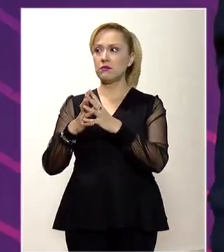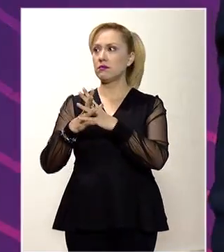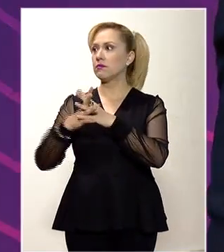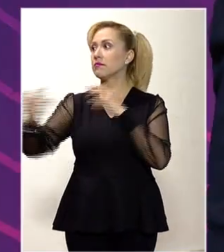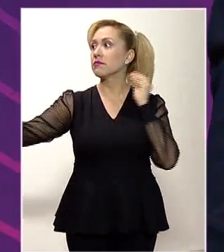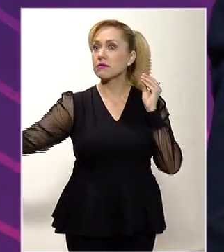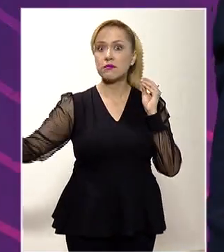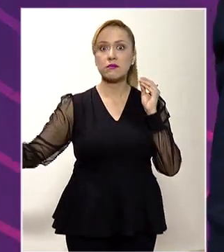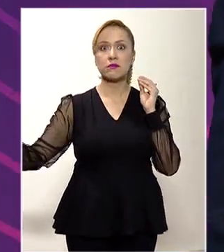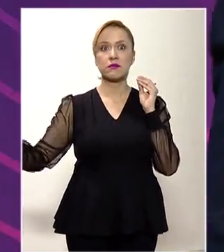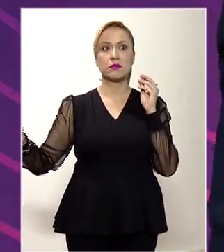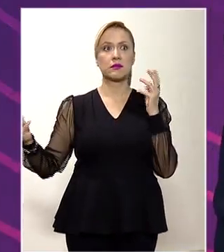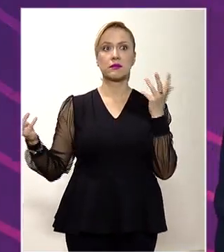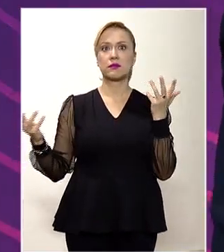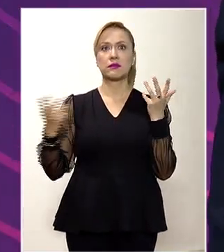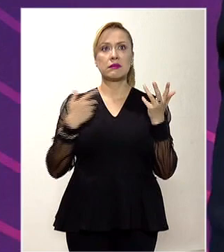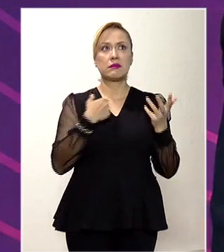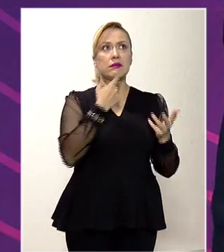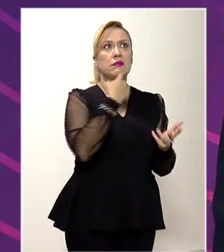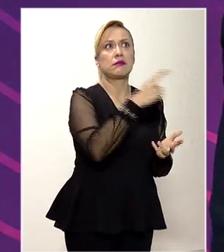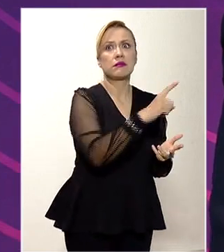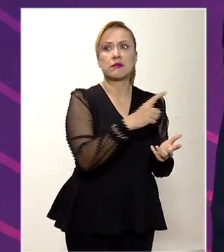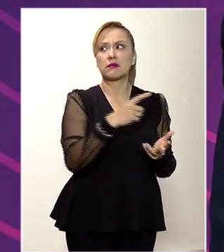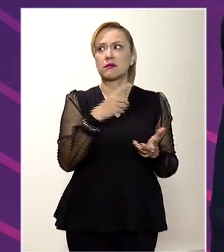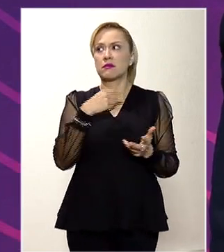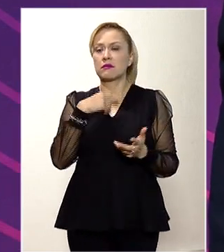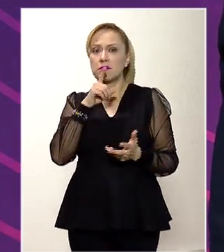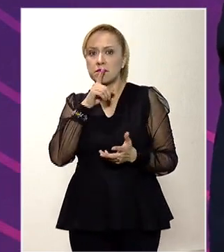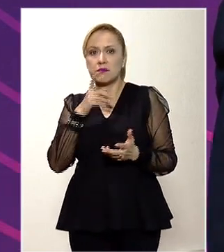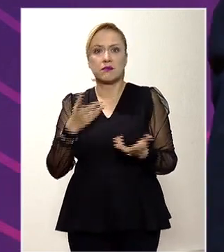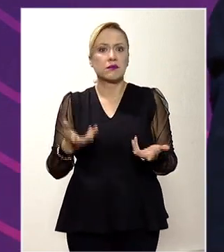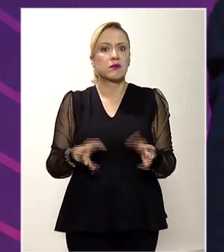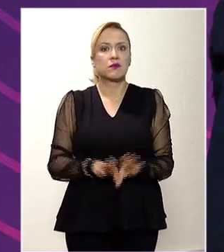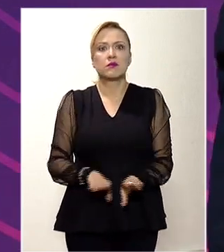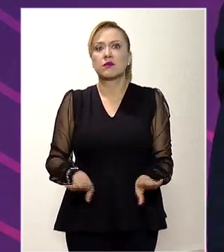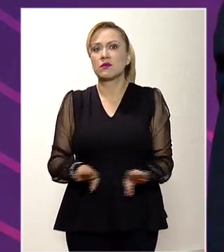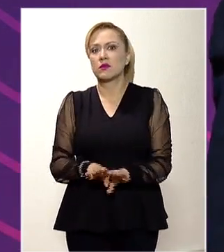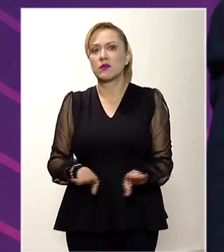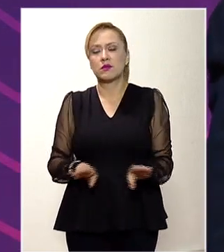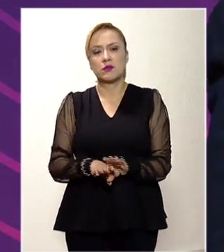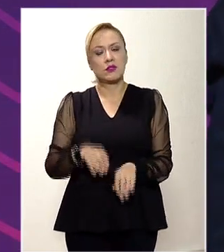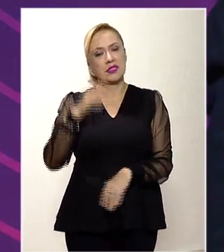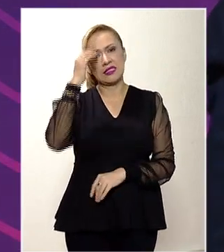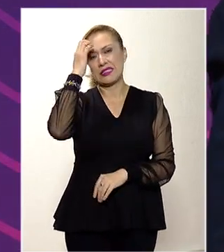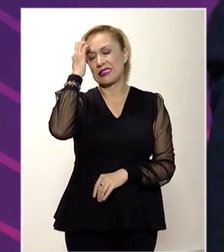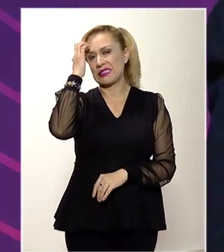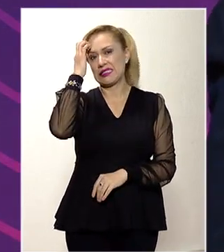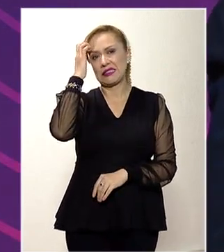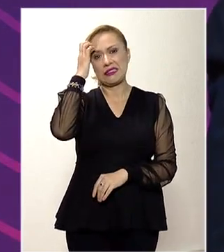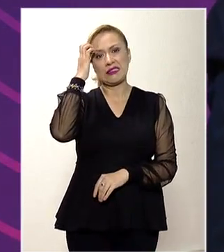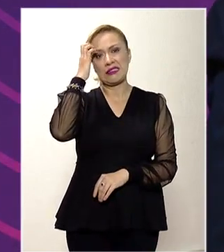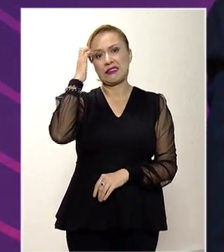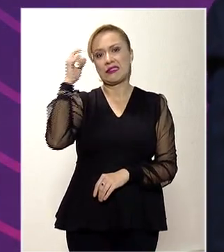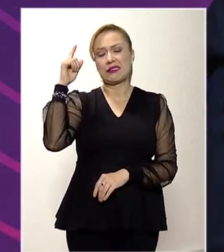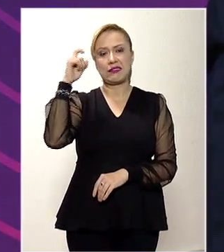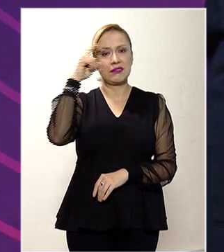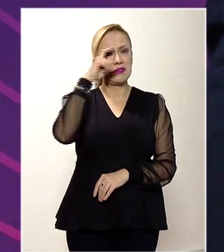la disyuntiva de, bueno, denuncio o no denuncio, muchas veces piensan, no, pues mejor no denuncio, no tiene la confianza de ir a denunciar, ¿no? Claro.